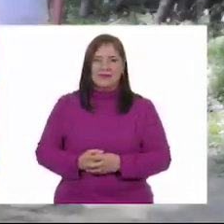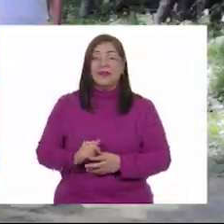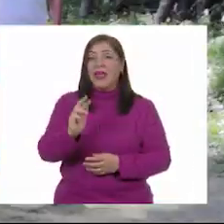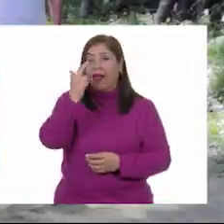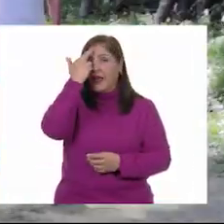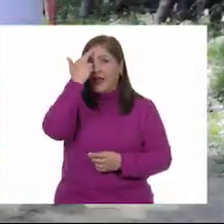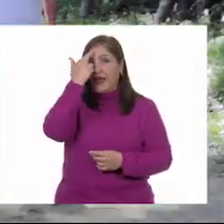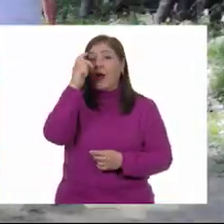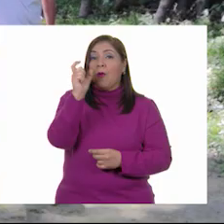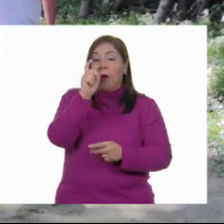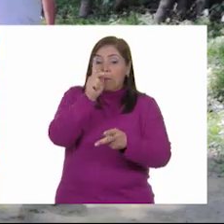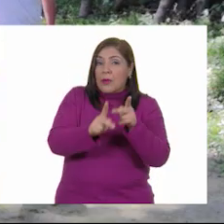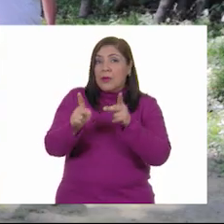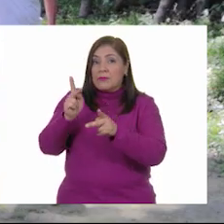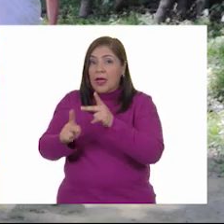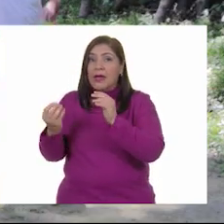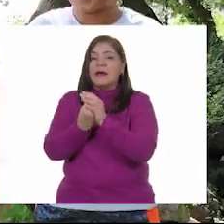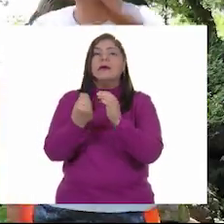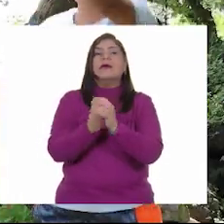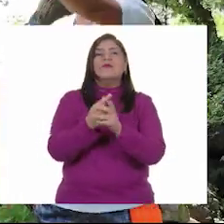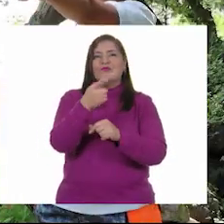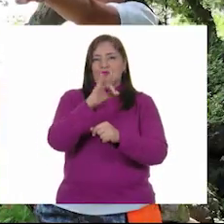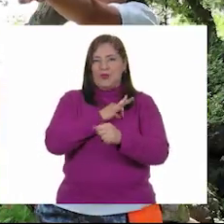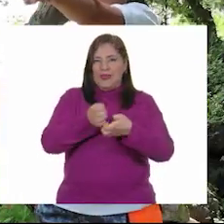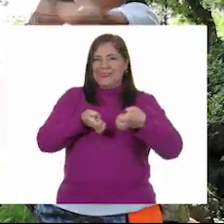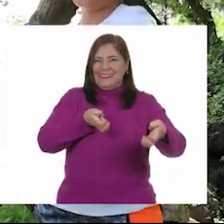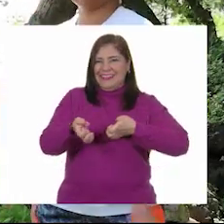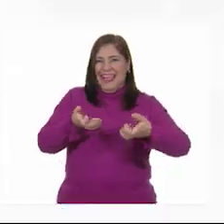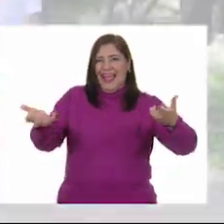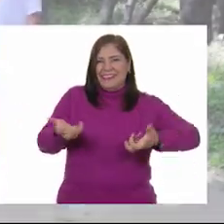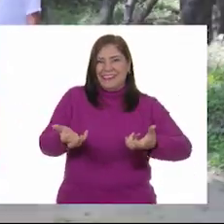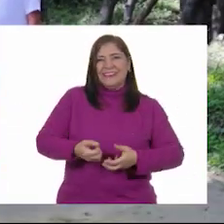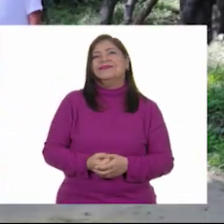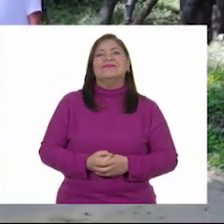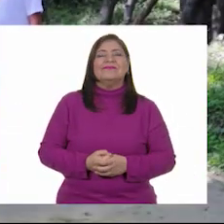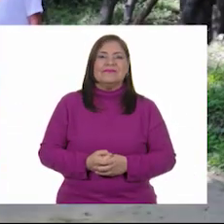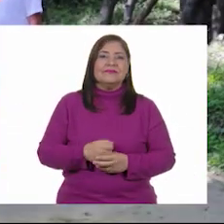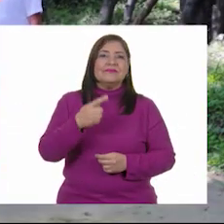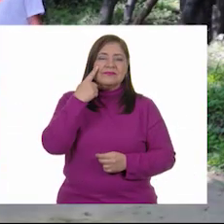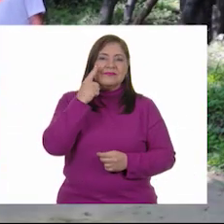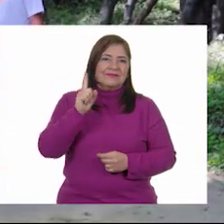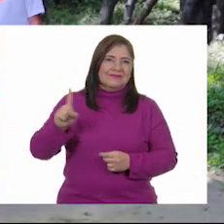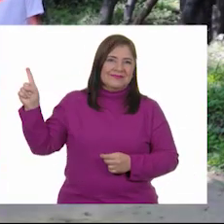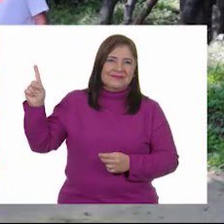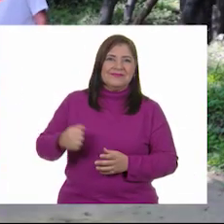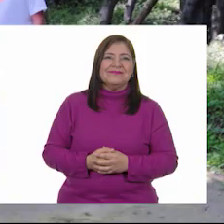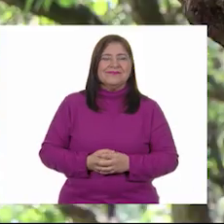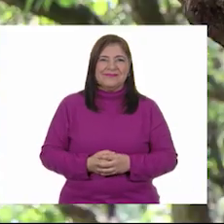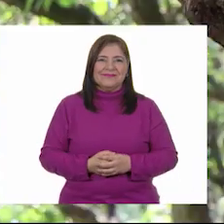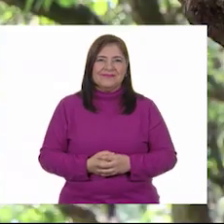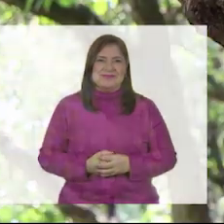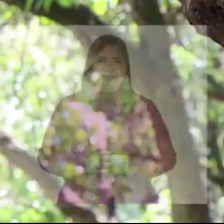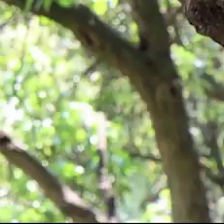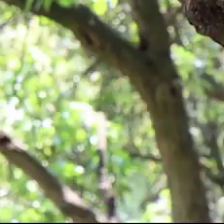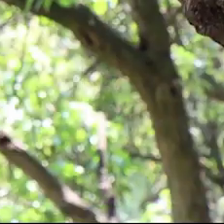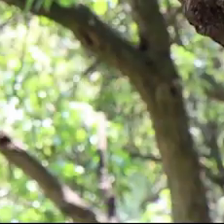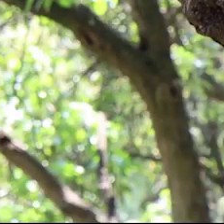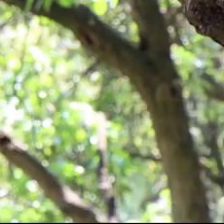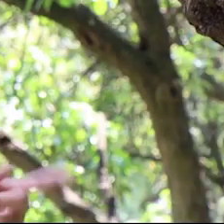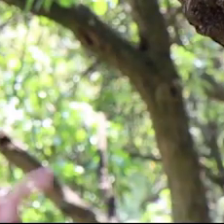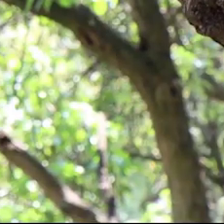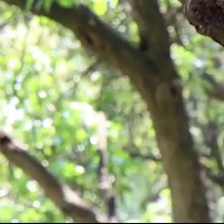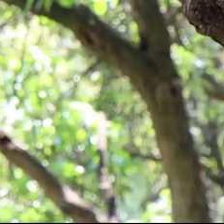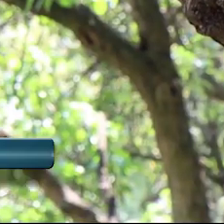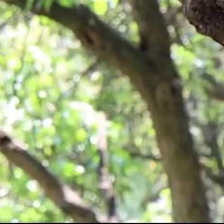Y recuerda, entre clase y clase, activa tu cuerpo. Para este ejercicio vamos a hacer sentadilla a 90 grados con un pequeño salto.